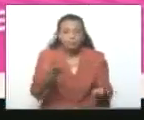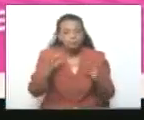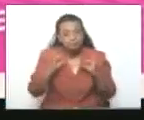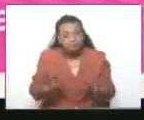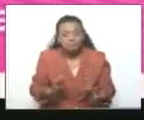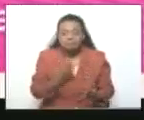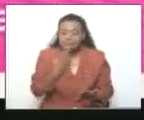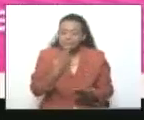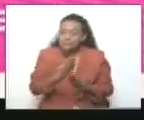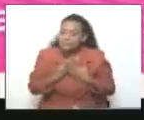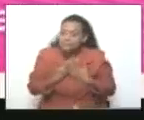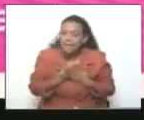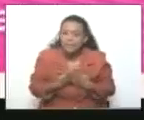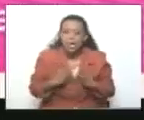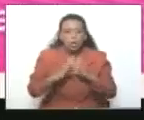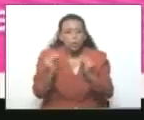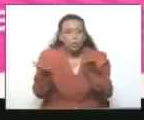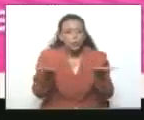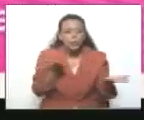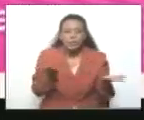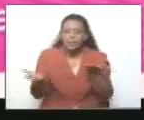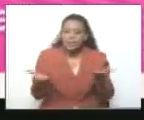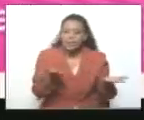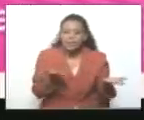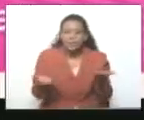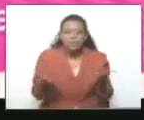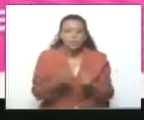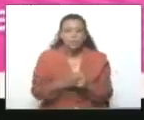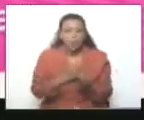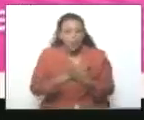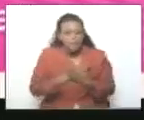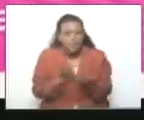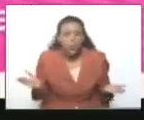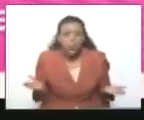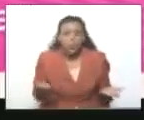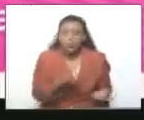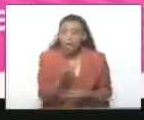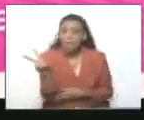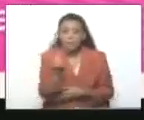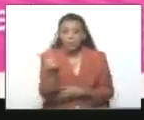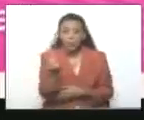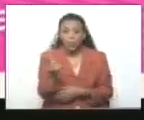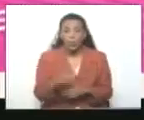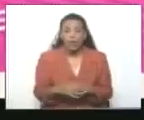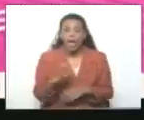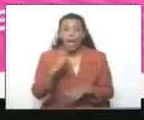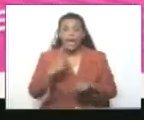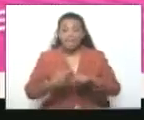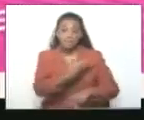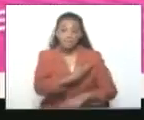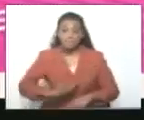profundamente todos los servicios que le prestaron a Venezuela